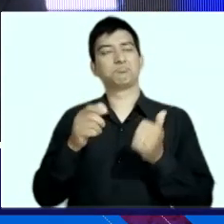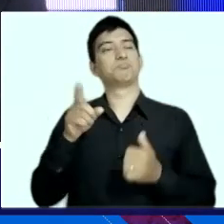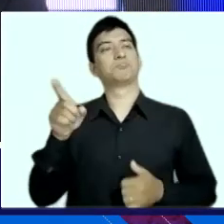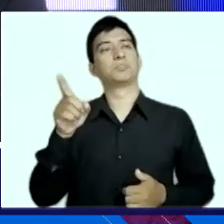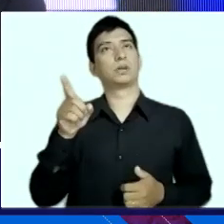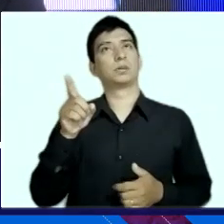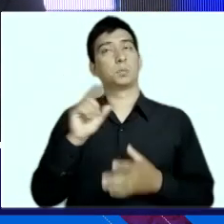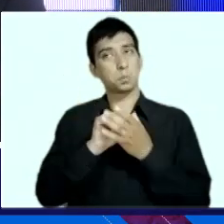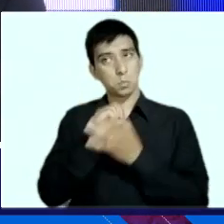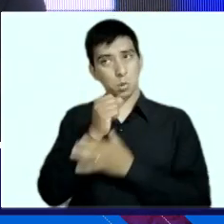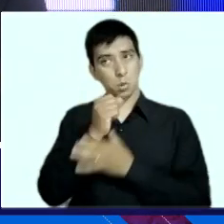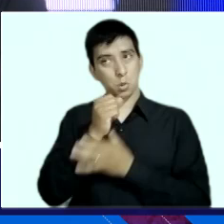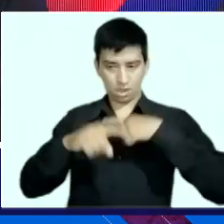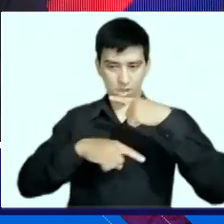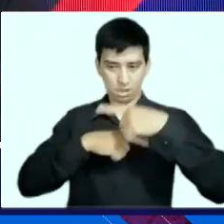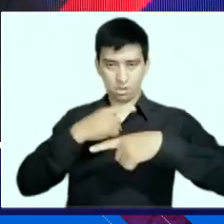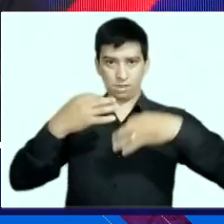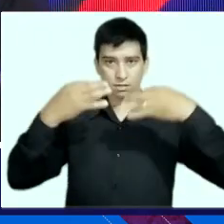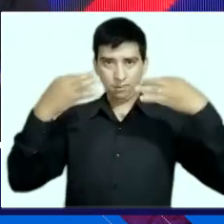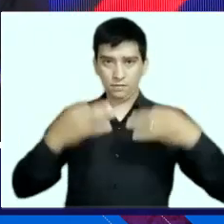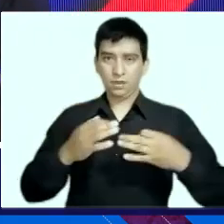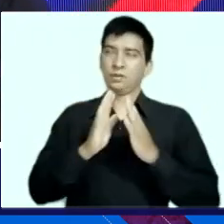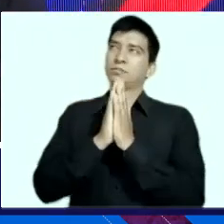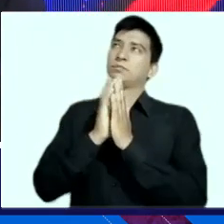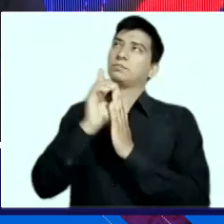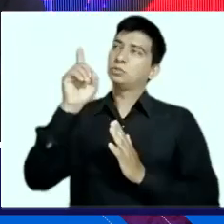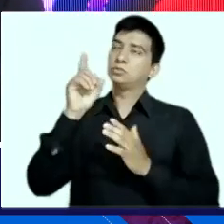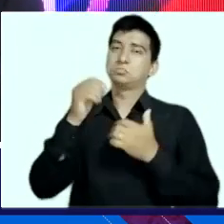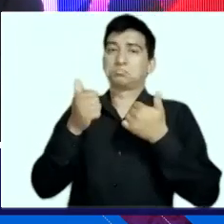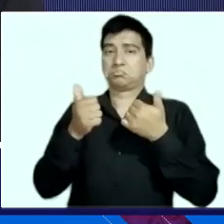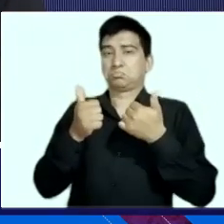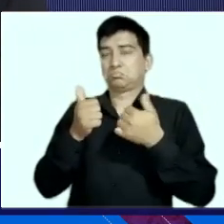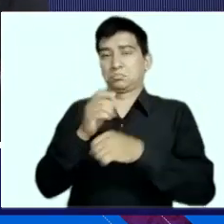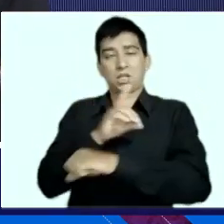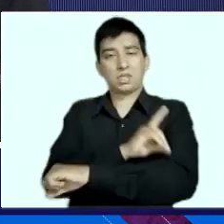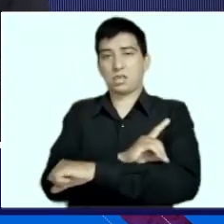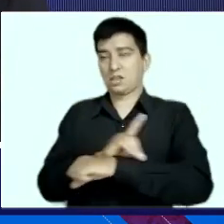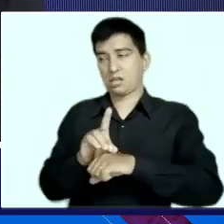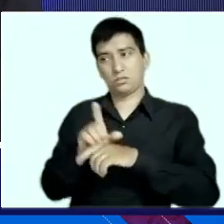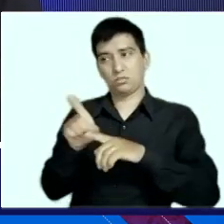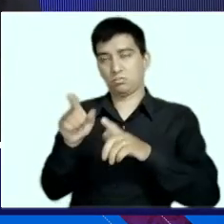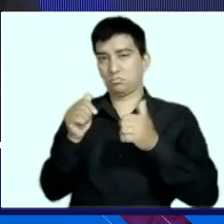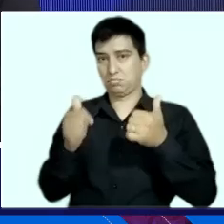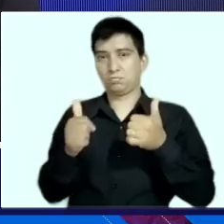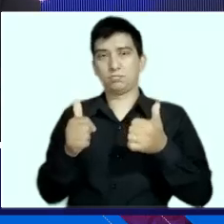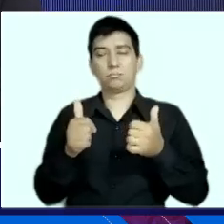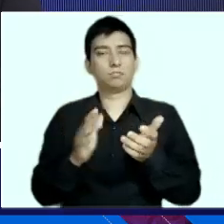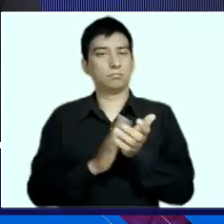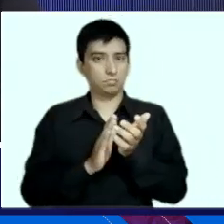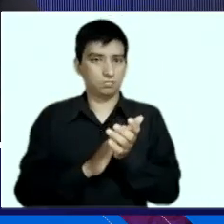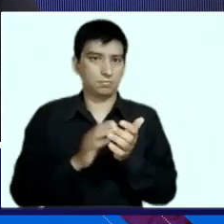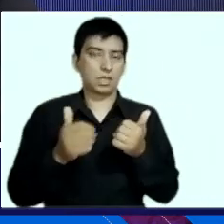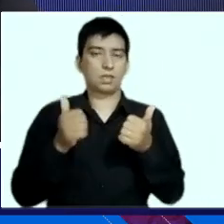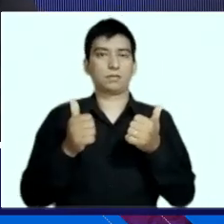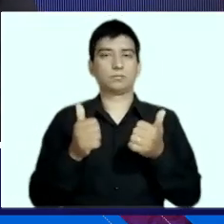él deje su vida creer en Dios como está manifestando. Tiene derecho, digo. Lo celebro también. Claro. Y de verdad lo digo, lo celebro porque todos nos merecemos